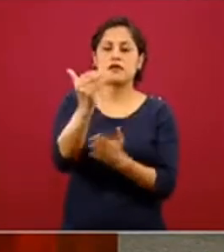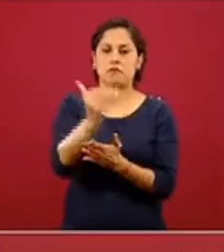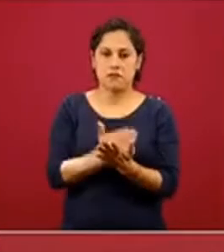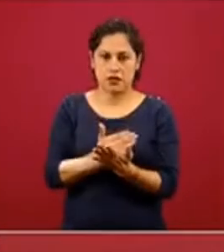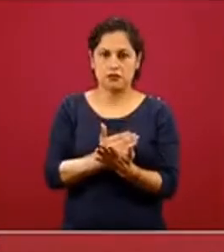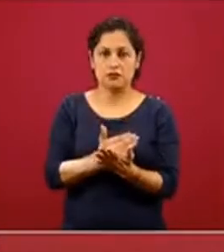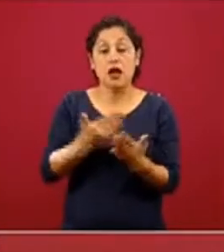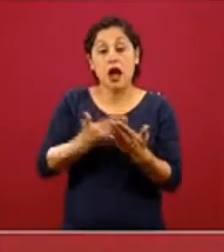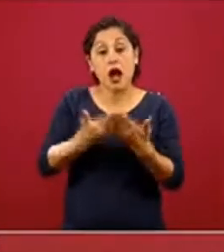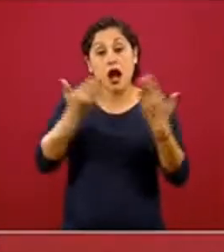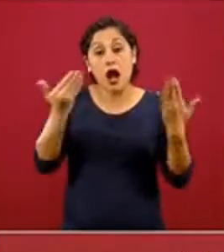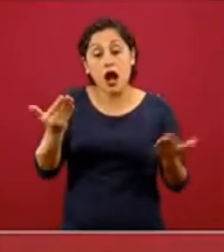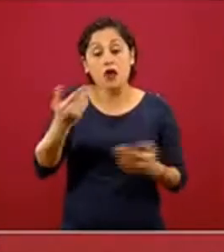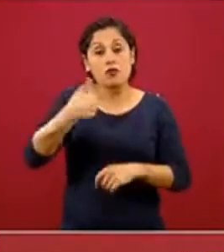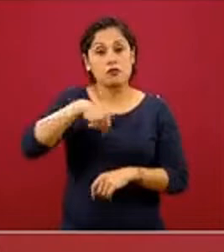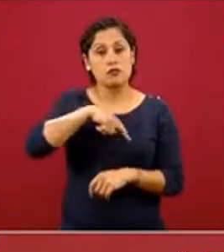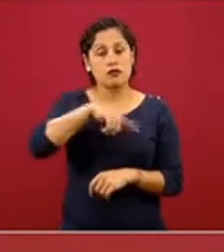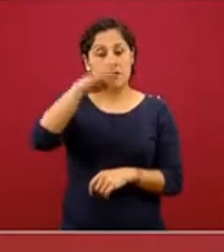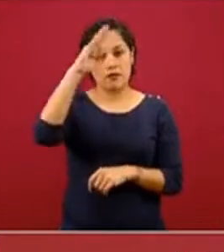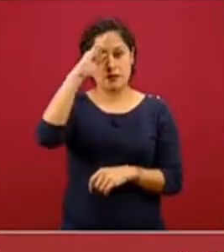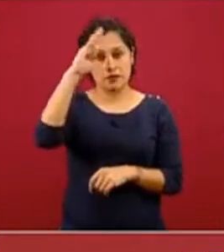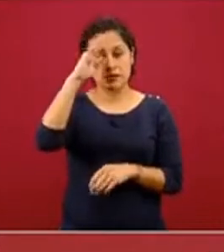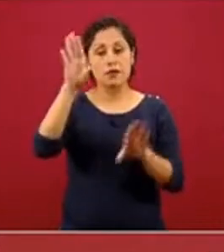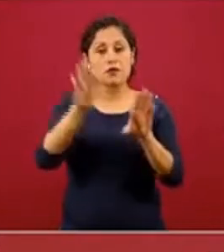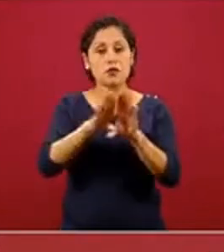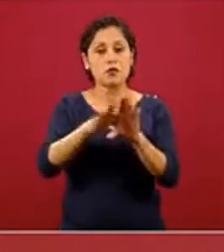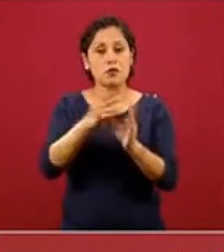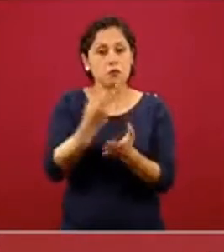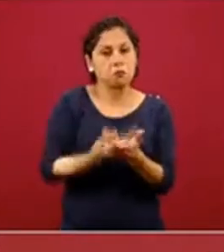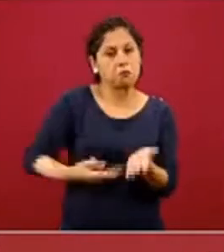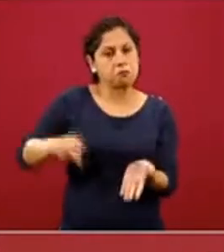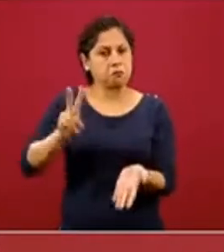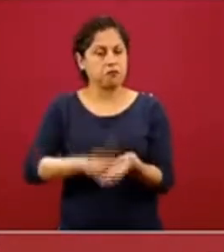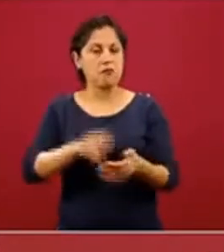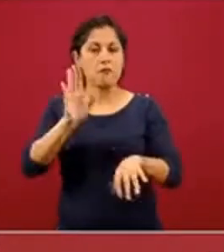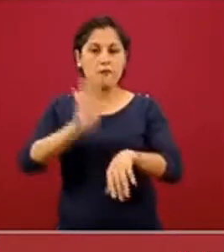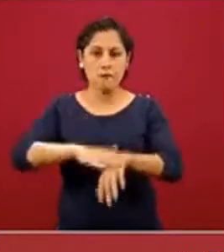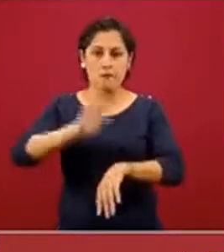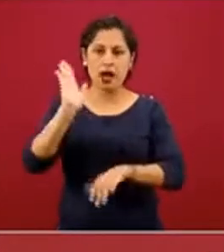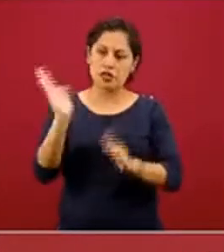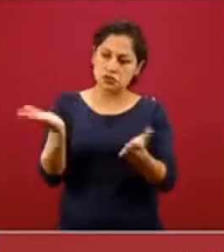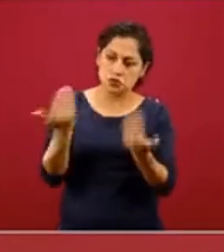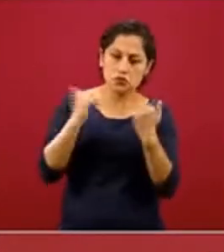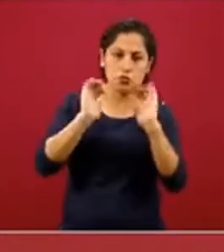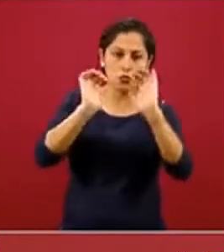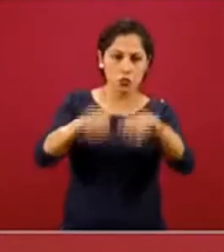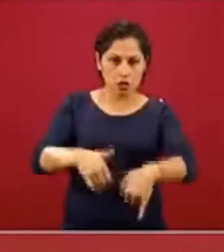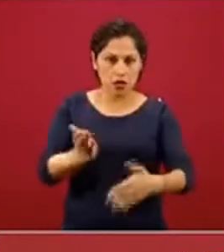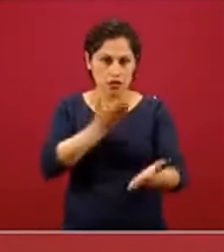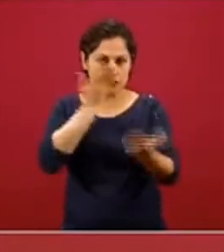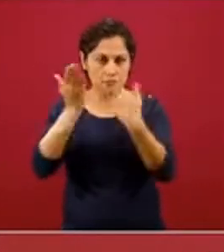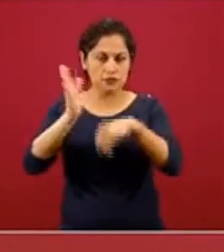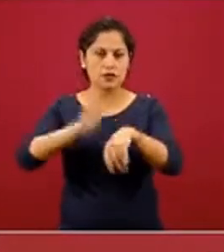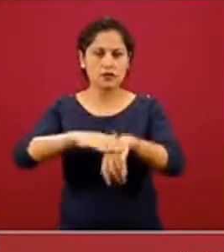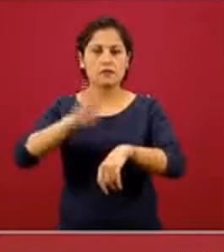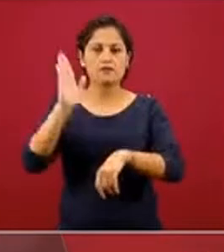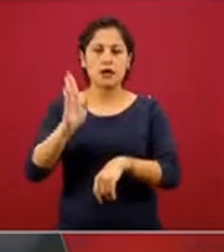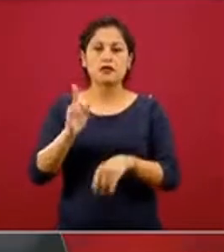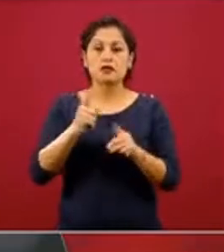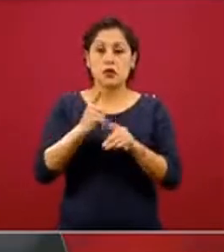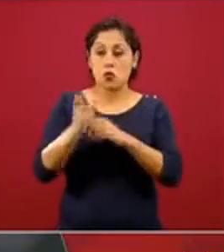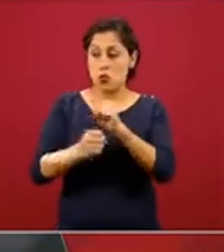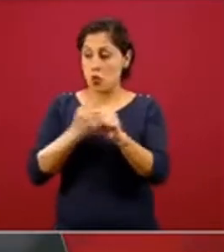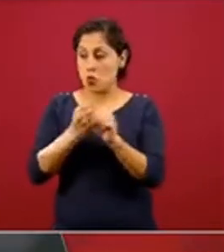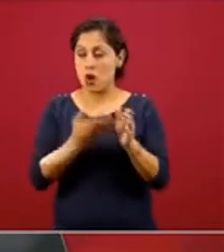está viendo la manera de al menos duplicar en un primer año, esto es de un año a otro, el número